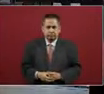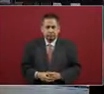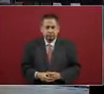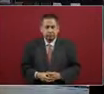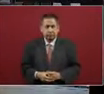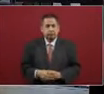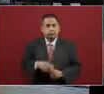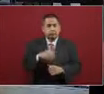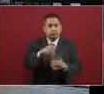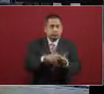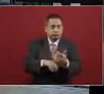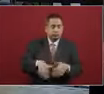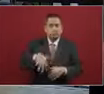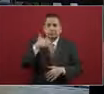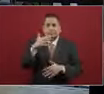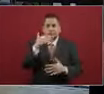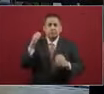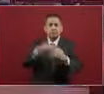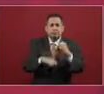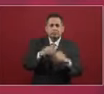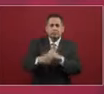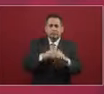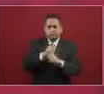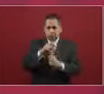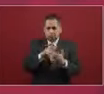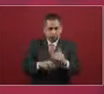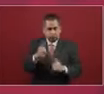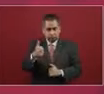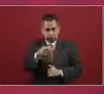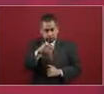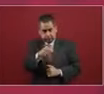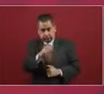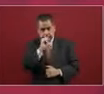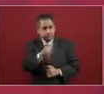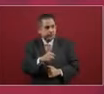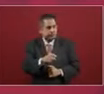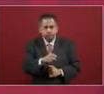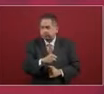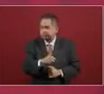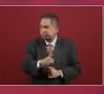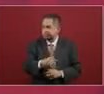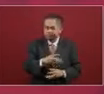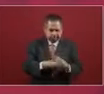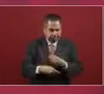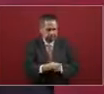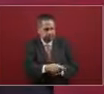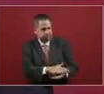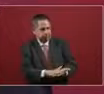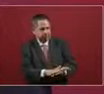En el fraude del 2006, como pago también,